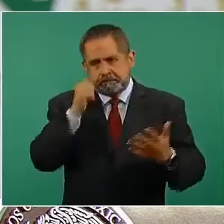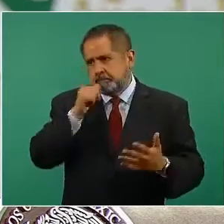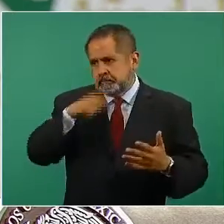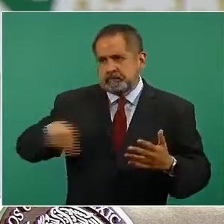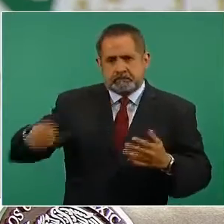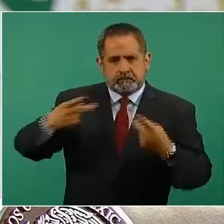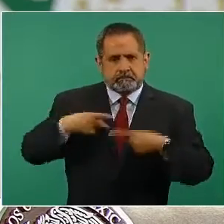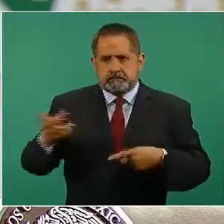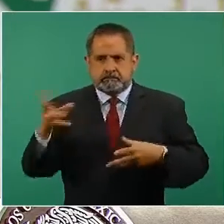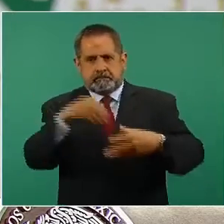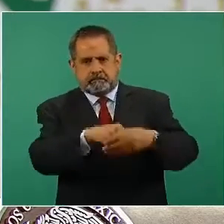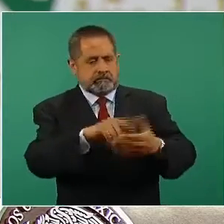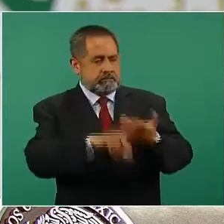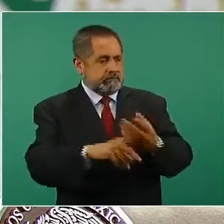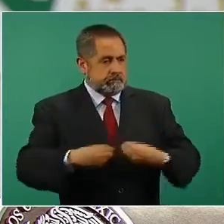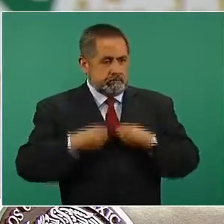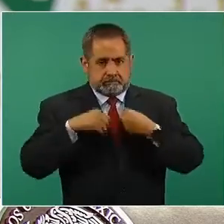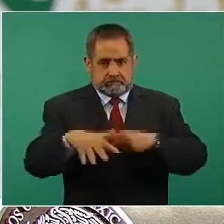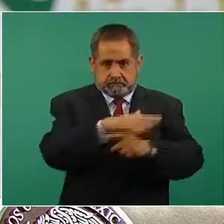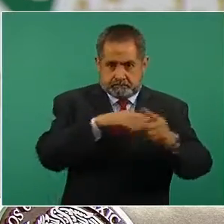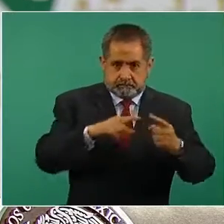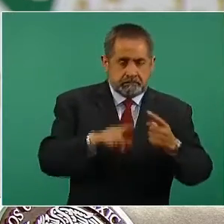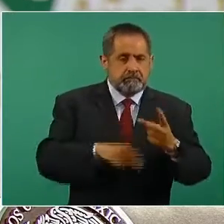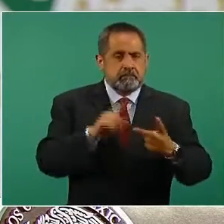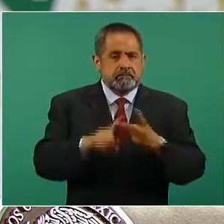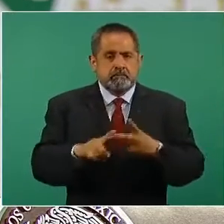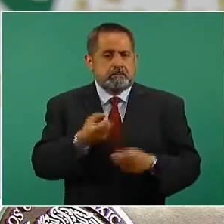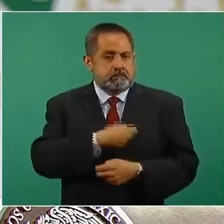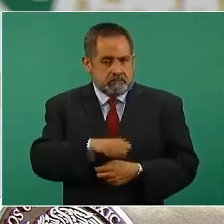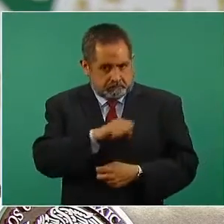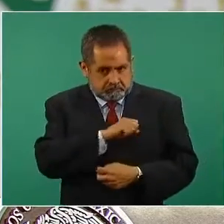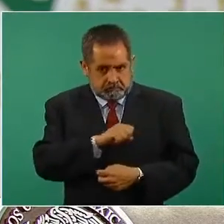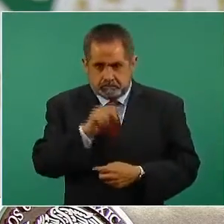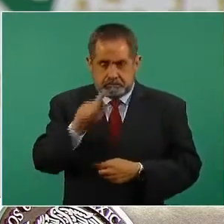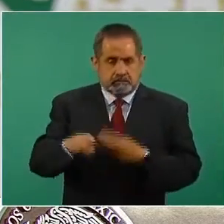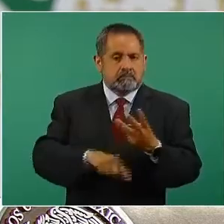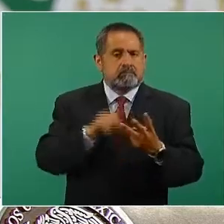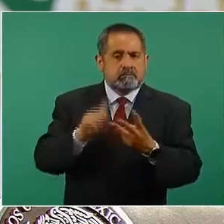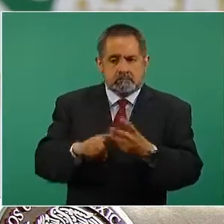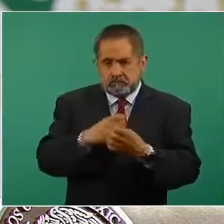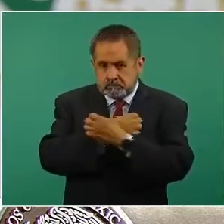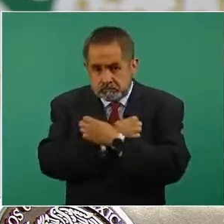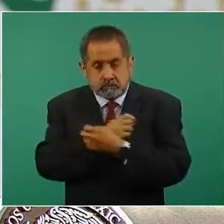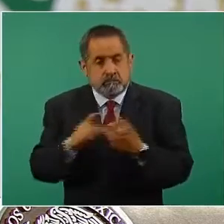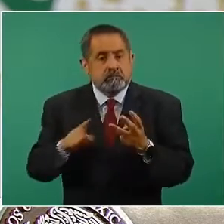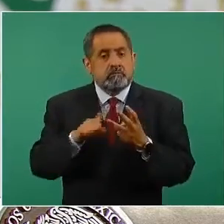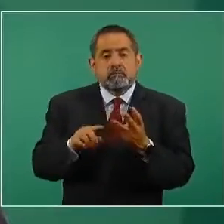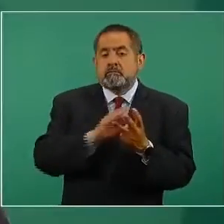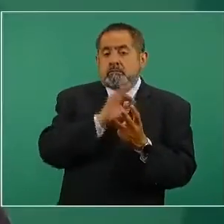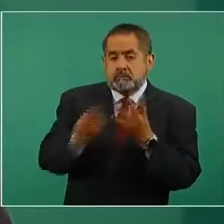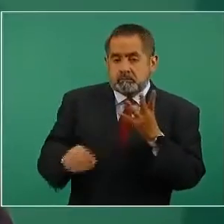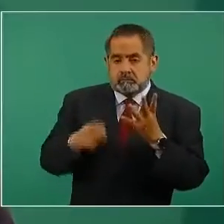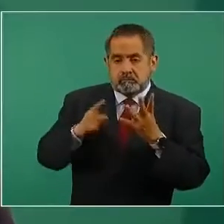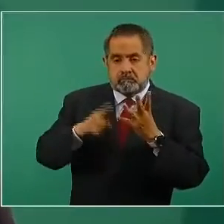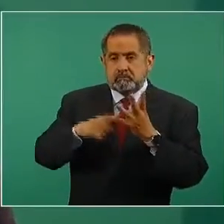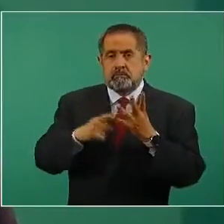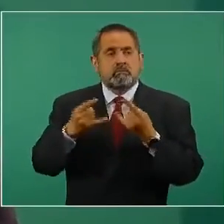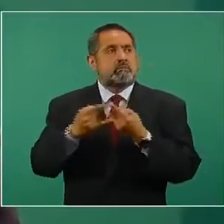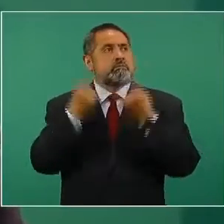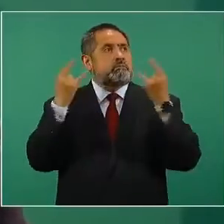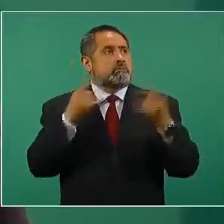hogares en donde vive pues la población, tema de salud, el tema educativo y posteriormente el tema de los